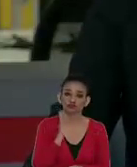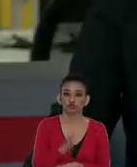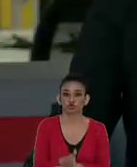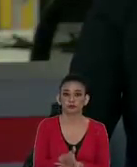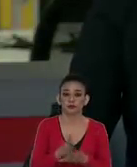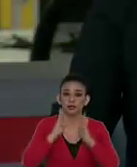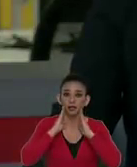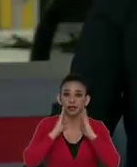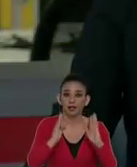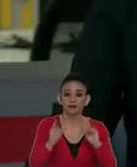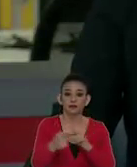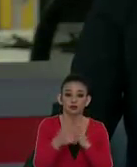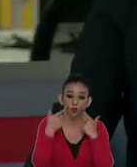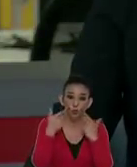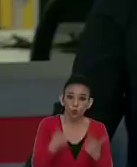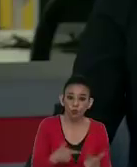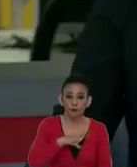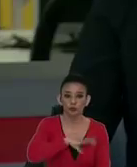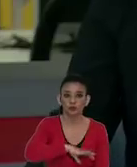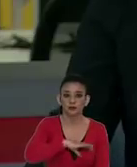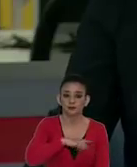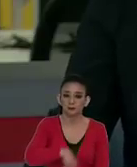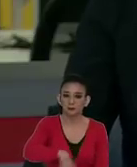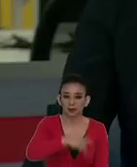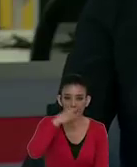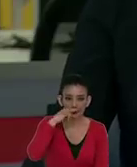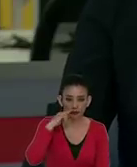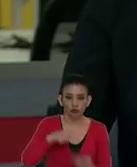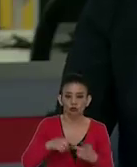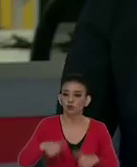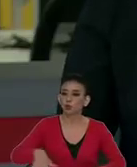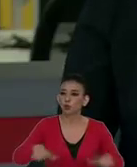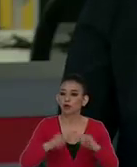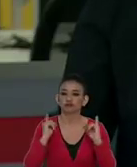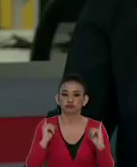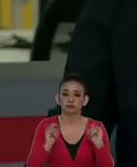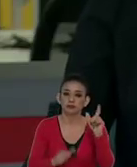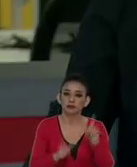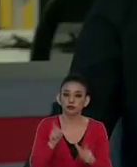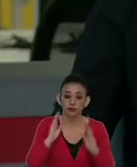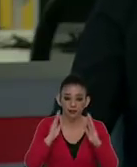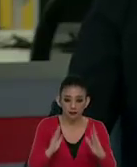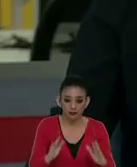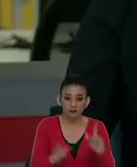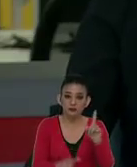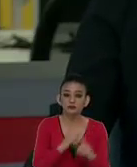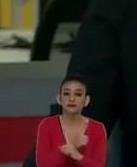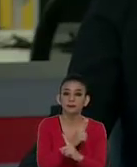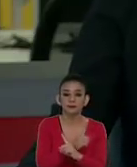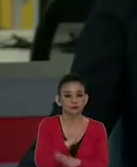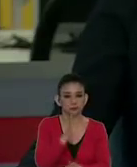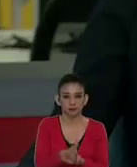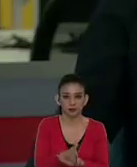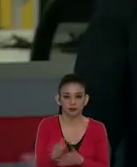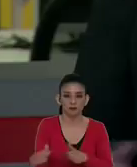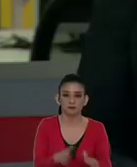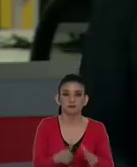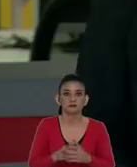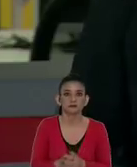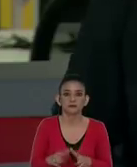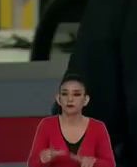en las guarderías municipales, espacios recreativos y de atención a personas con discapacidad, parques acuáticos y